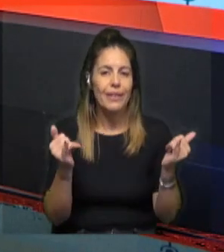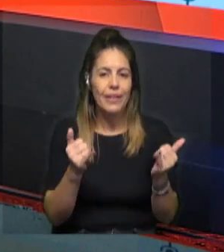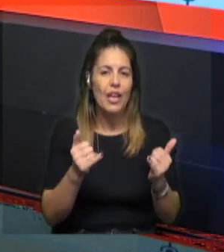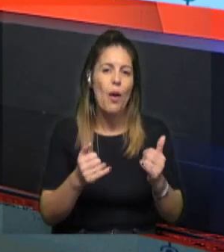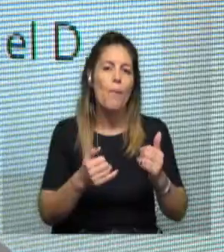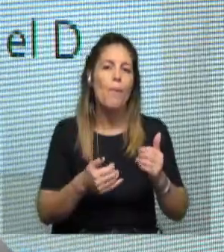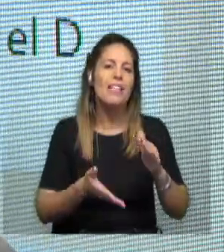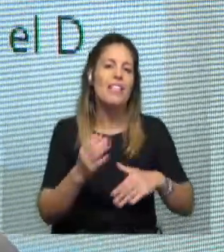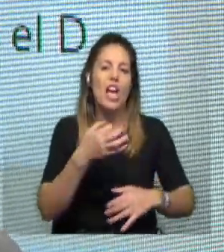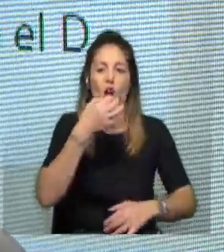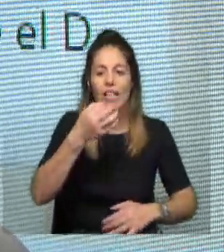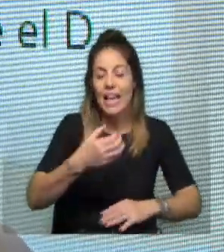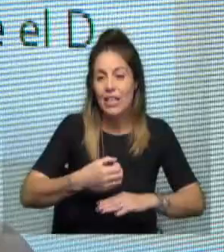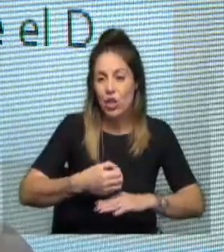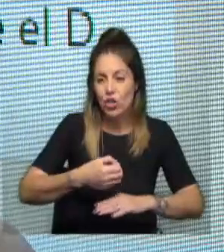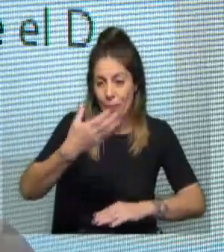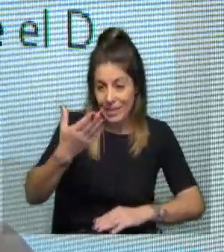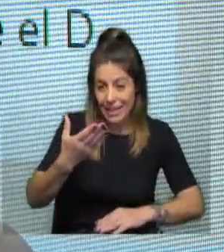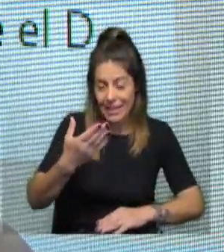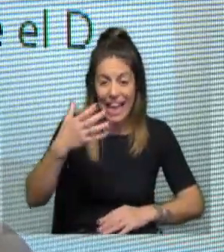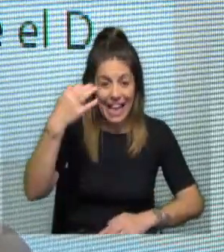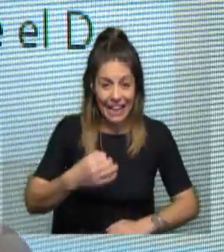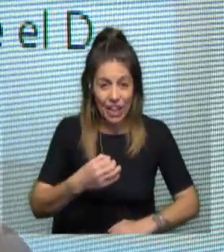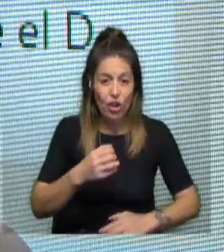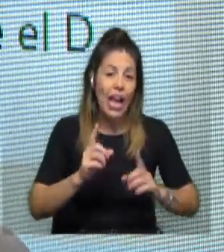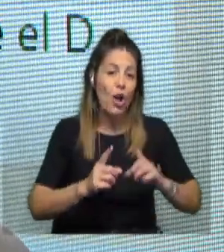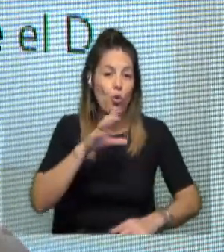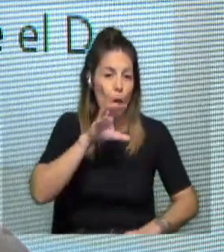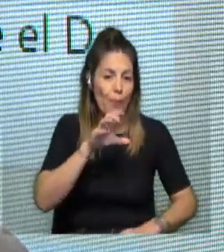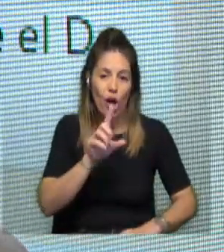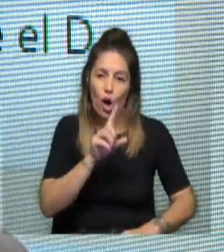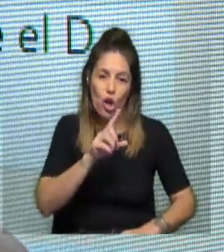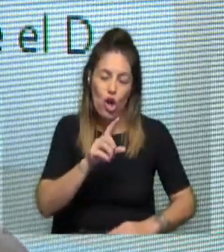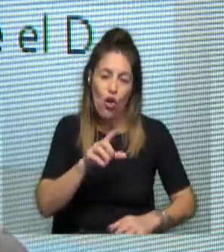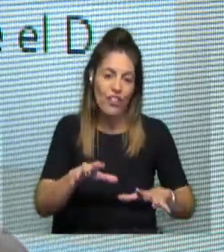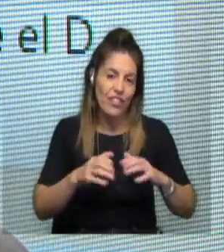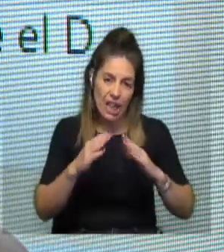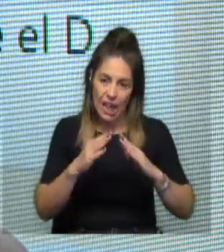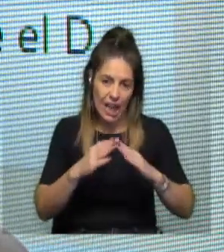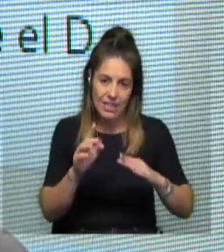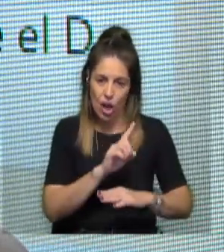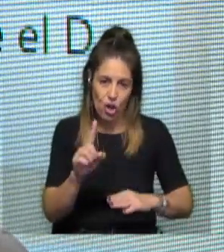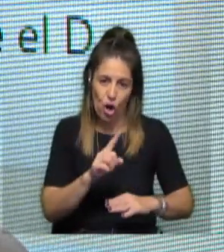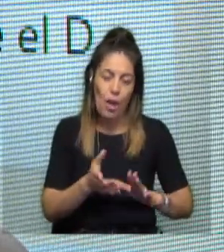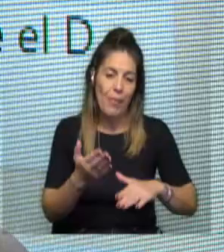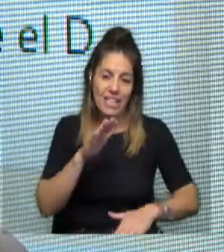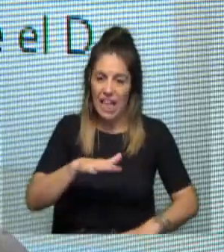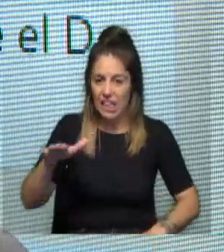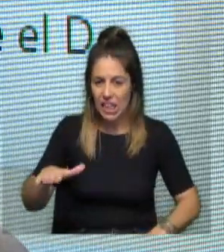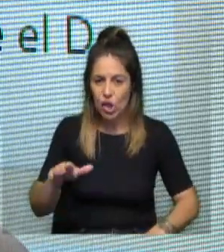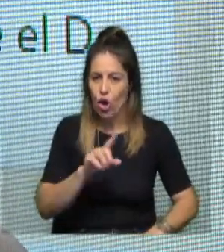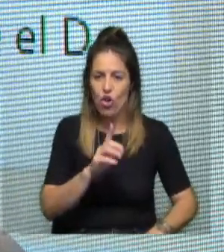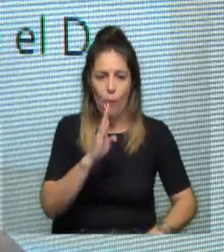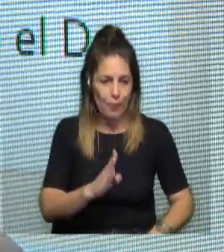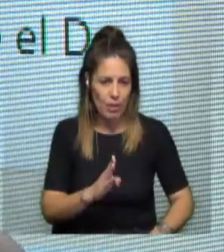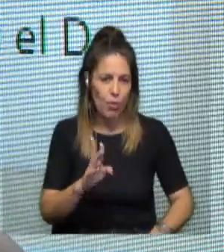los especialistas, creo que ciertos perros no deben estar como mascotas, sobre todo si hay niños. No Pitbull, no Rottweiler, como lo